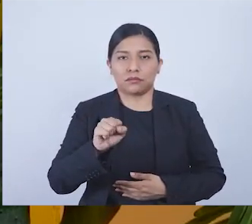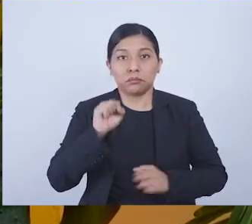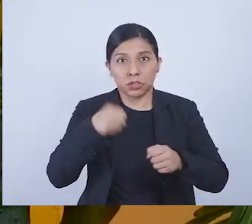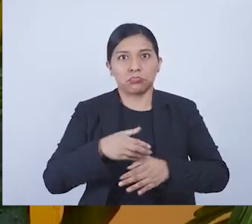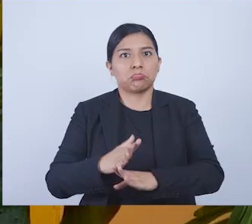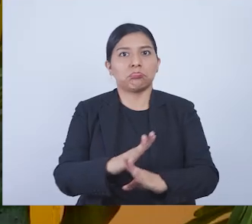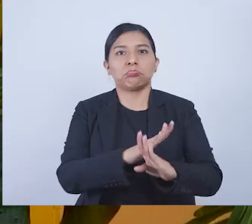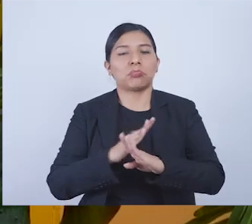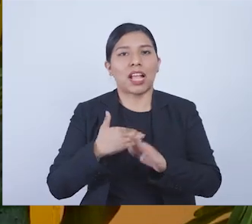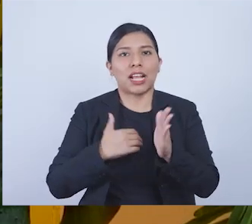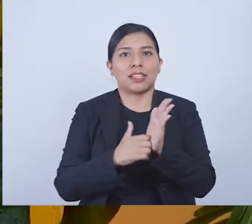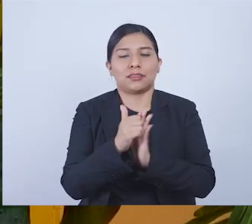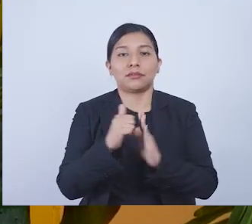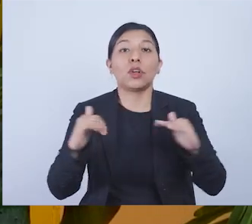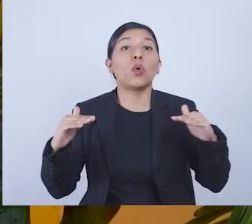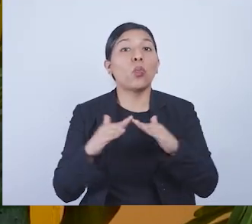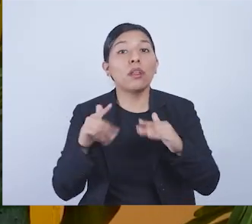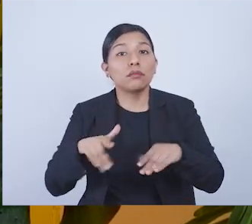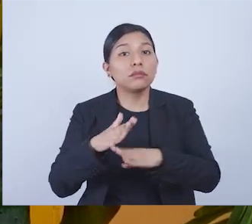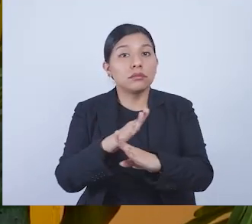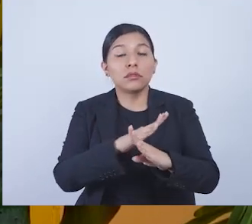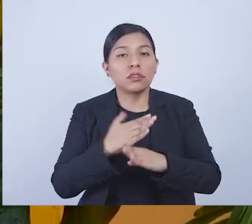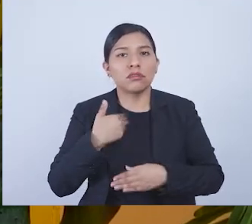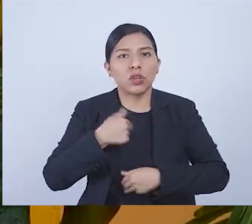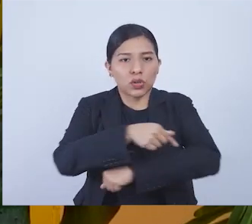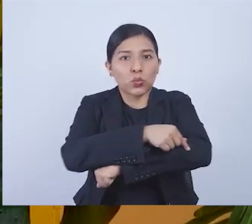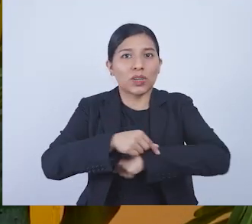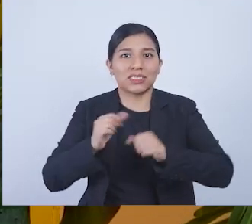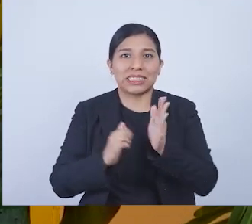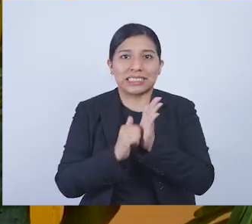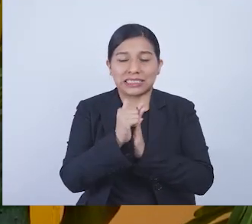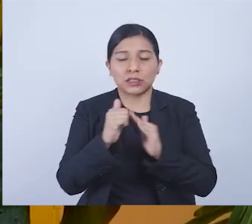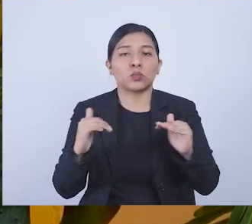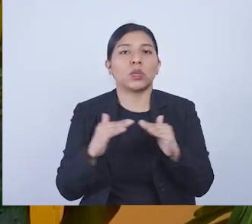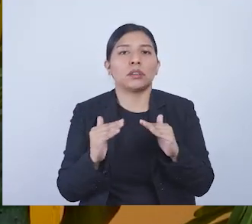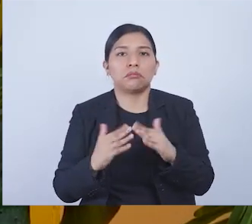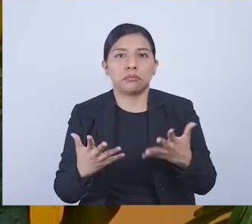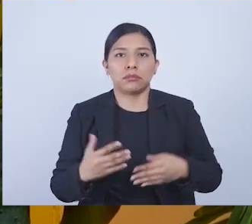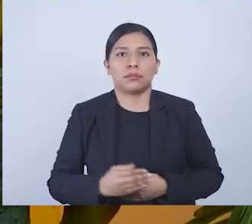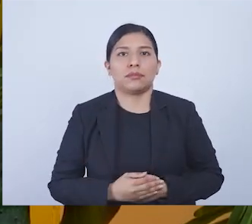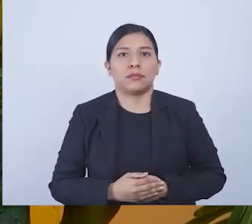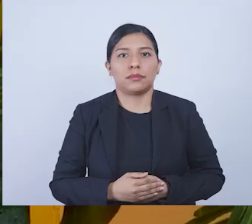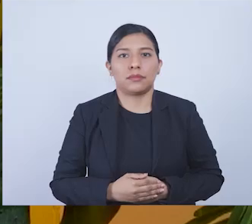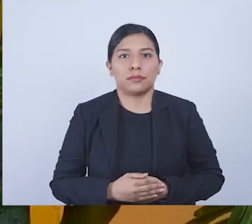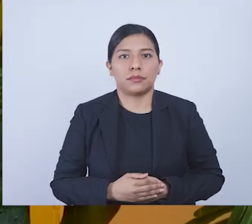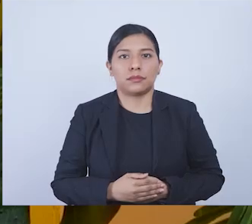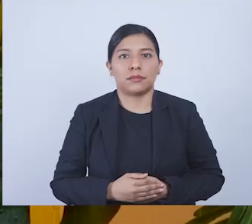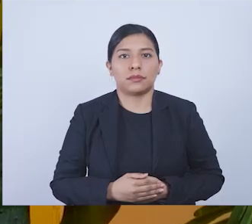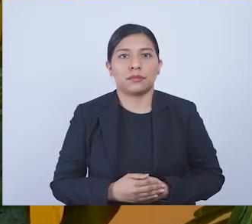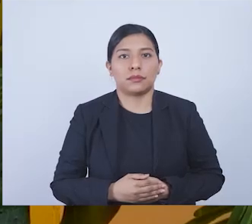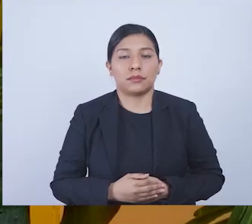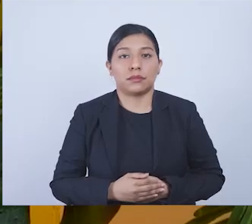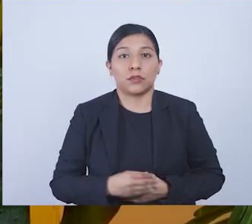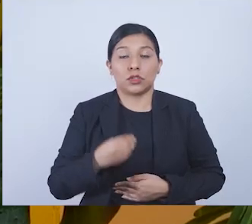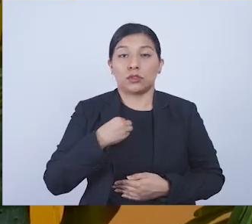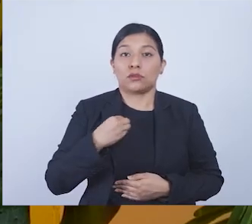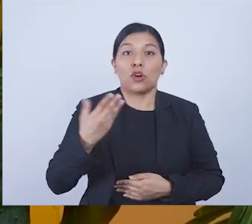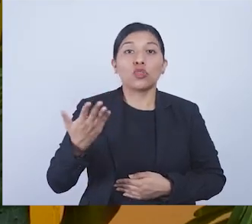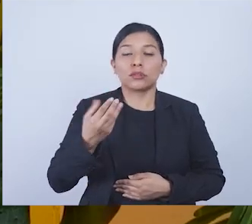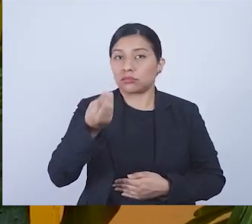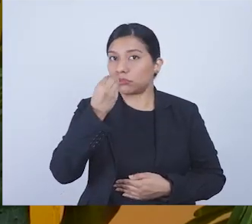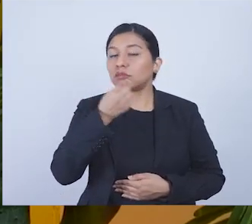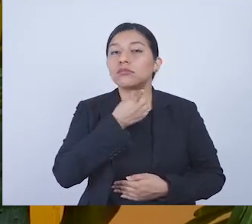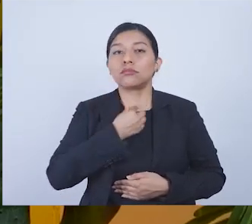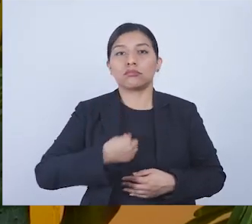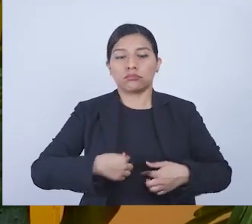cáncer. Las miocinas también me protegen de la osteoporosis, me protegen también el sistema digestivo, es decir,